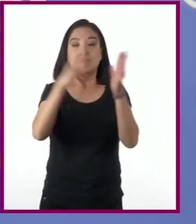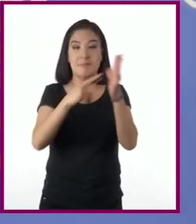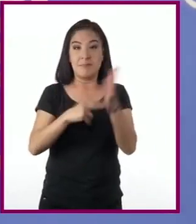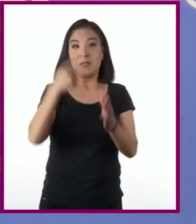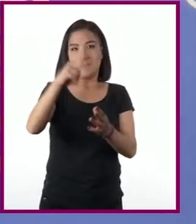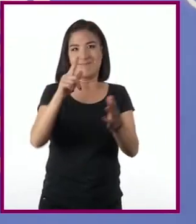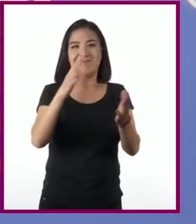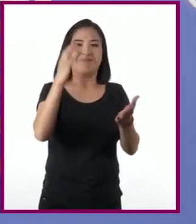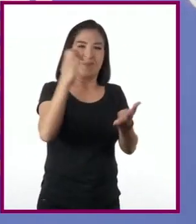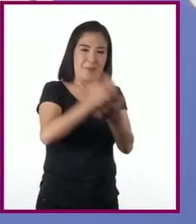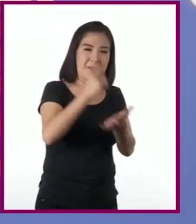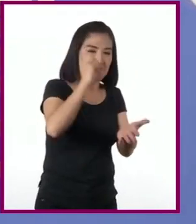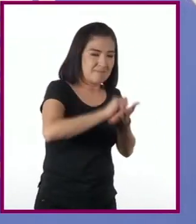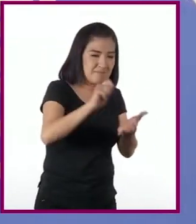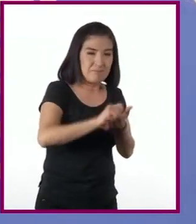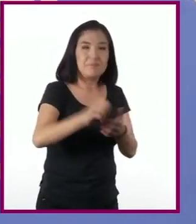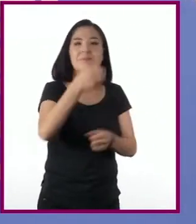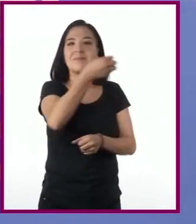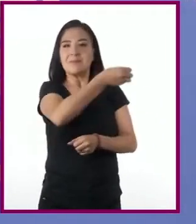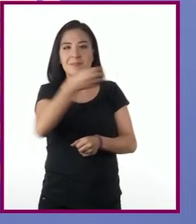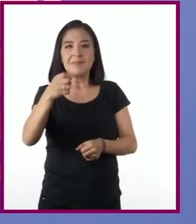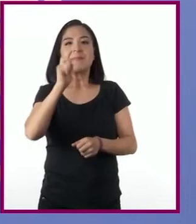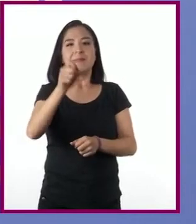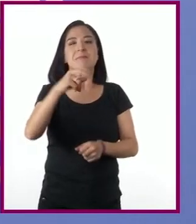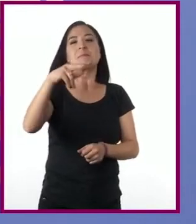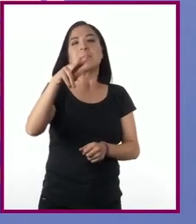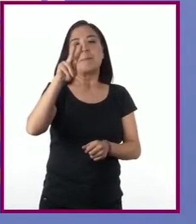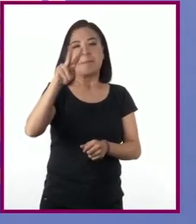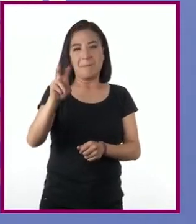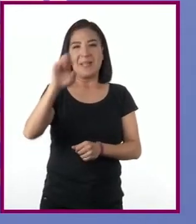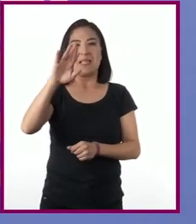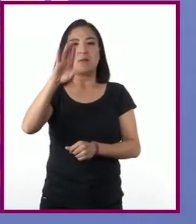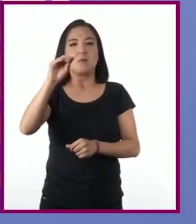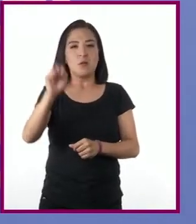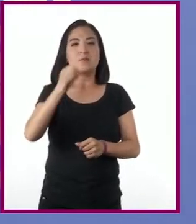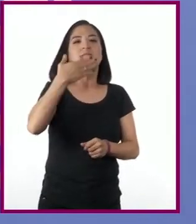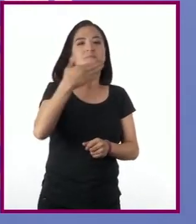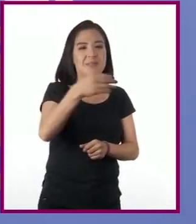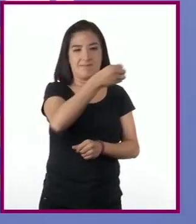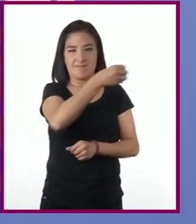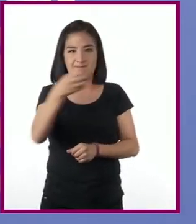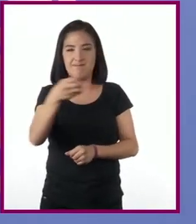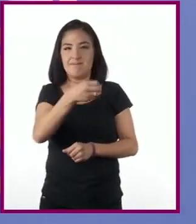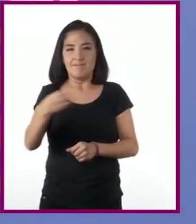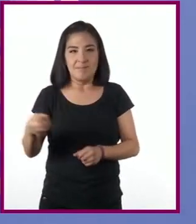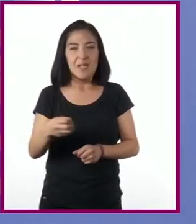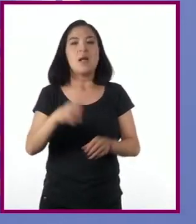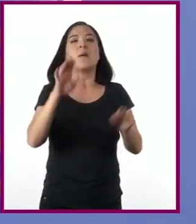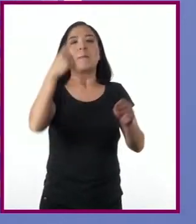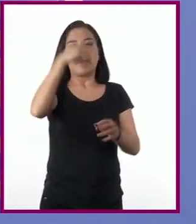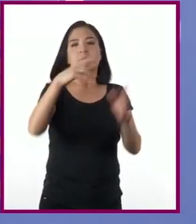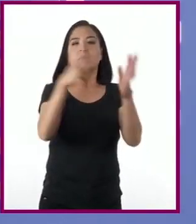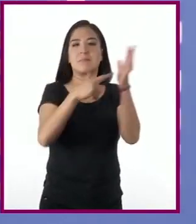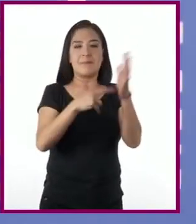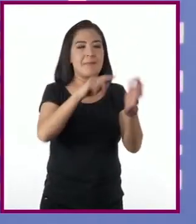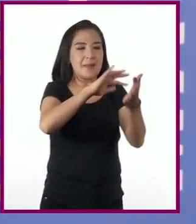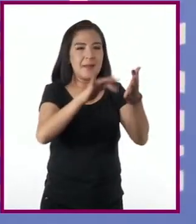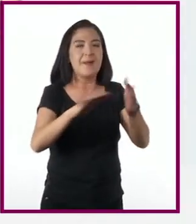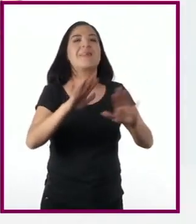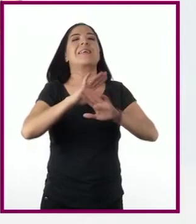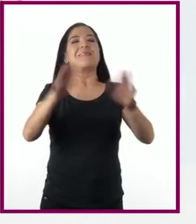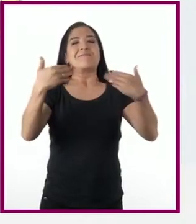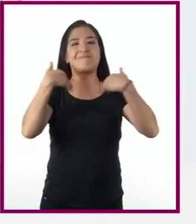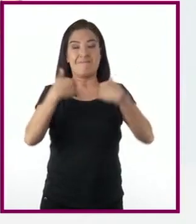libreta completarán la oración con los verbos conjugados adecuadamente para que la regla tenga total sentido.